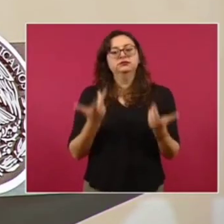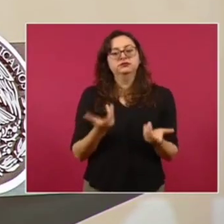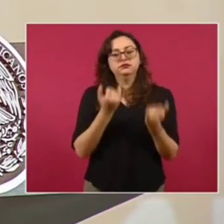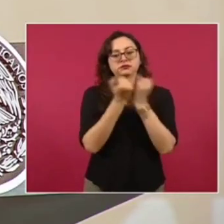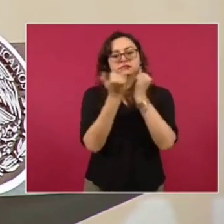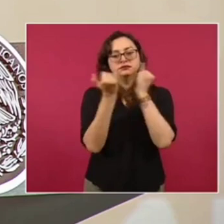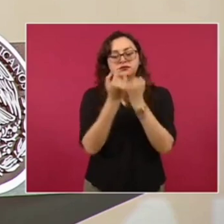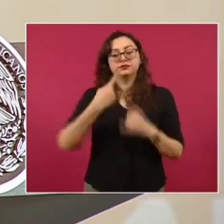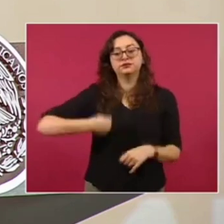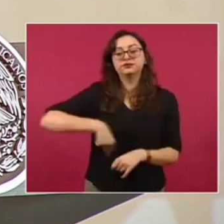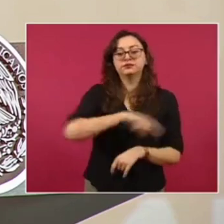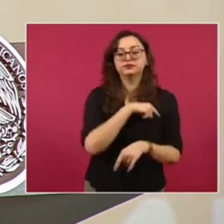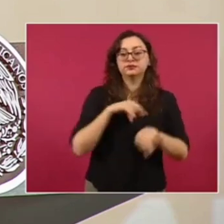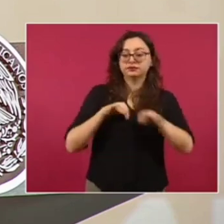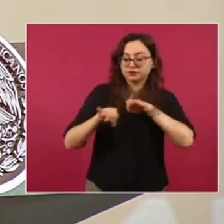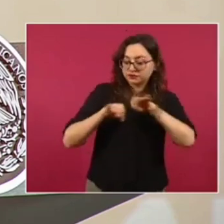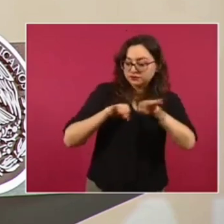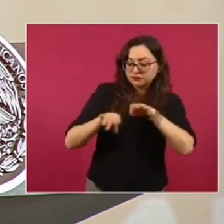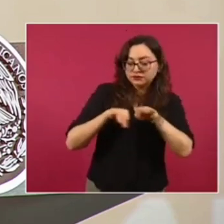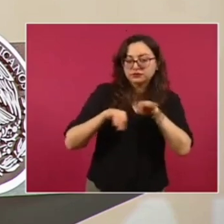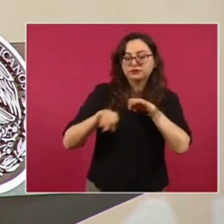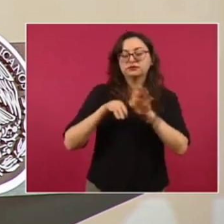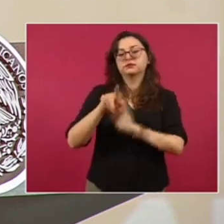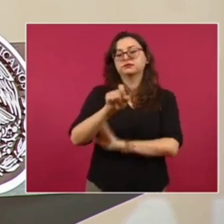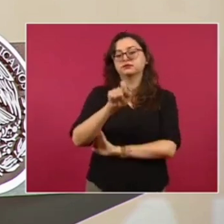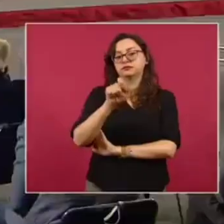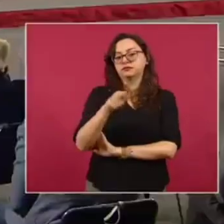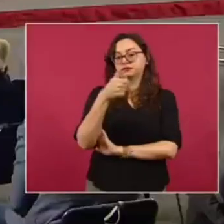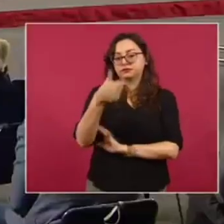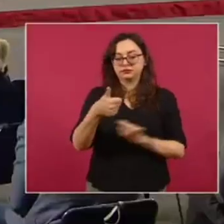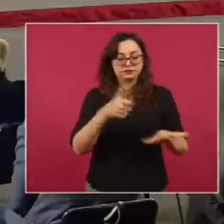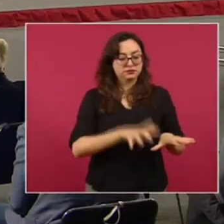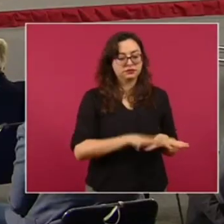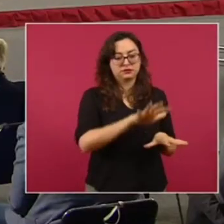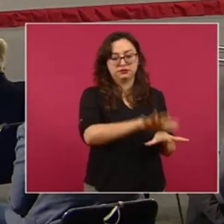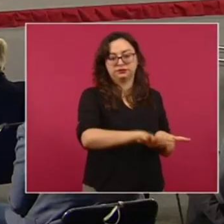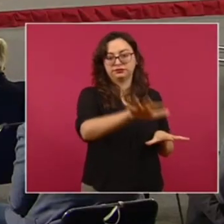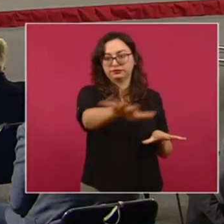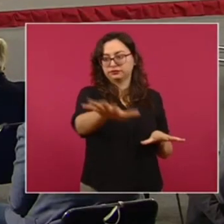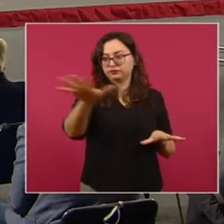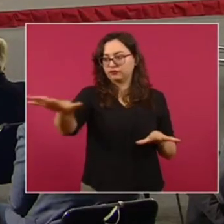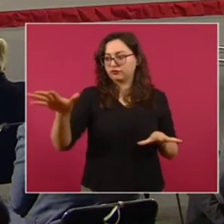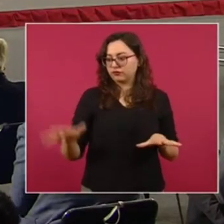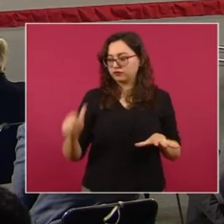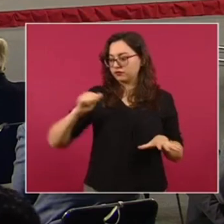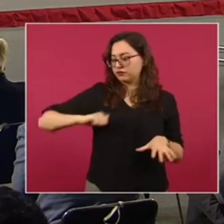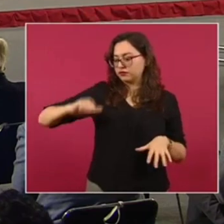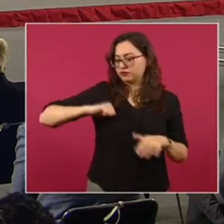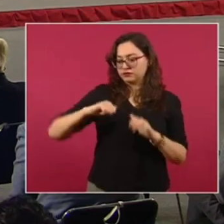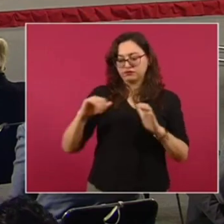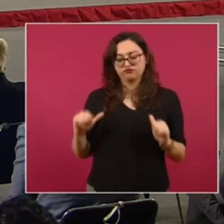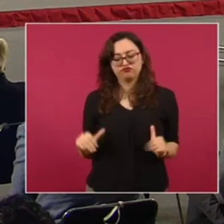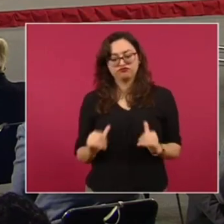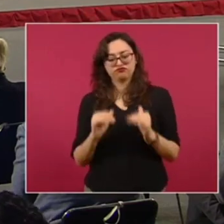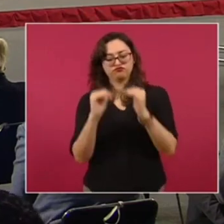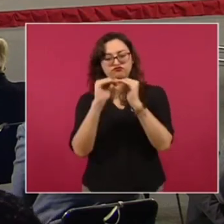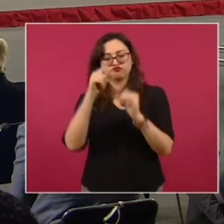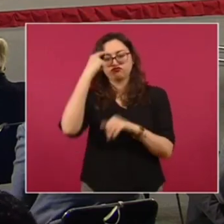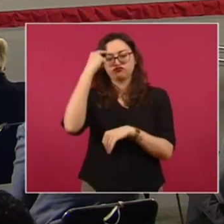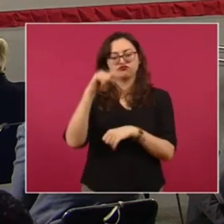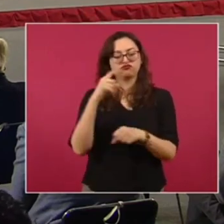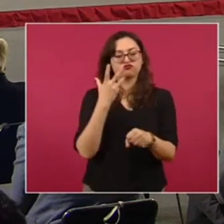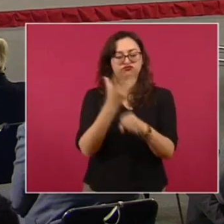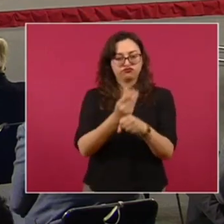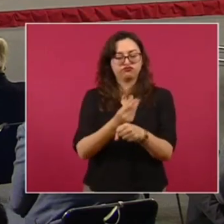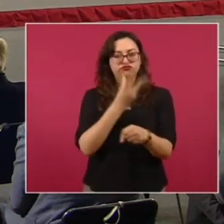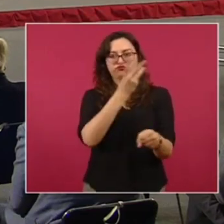intensamente en las 26 zonas arqueológicas que se seleccionaron para el programa de mejoramiento de